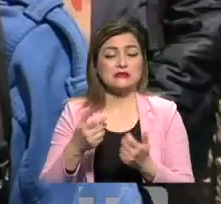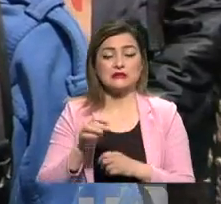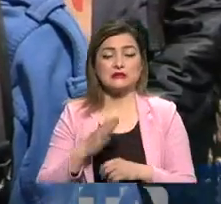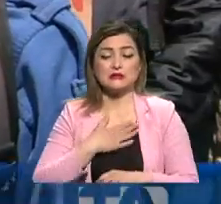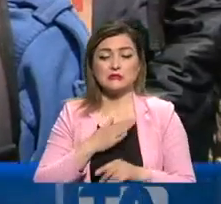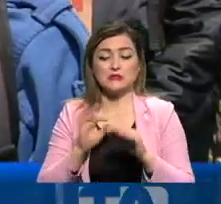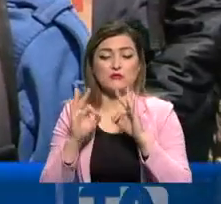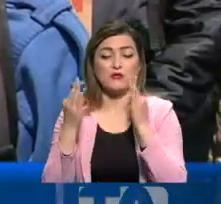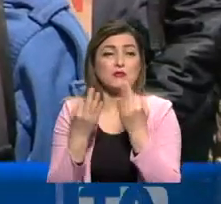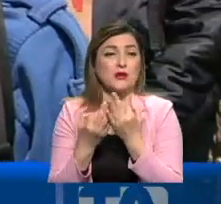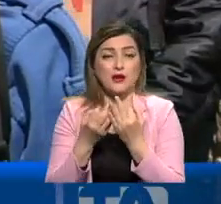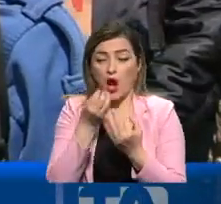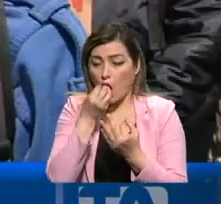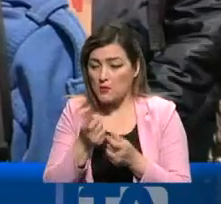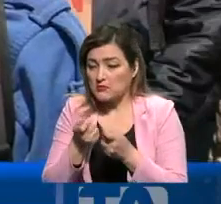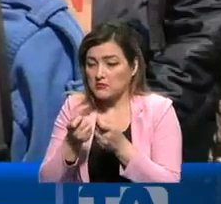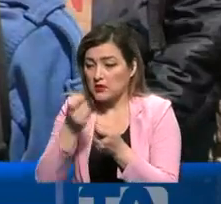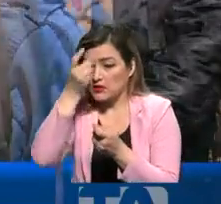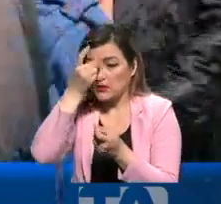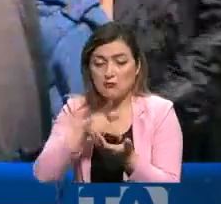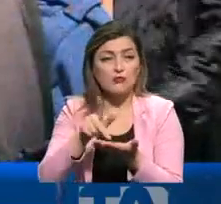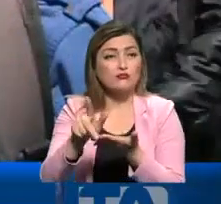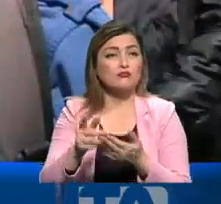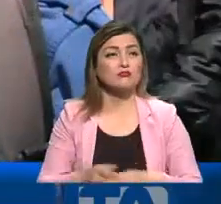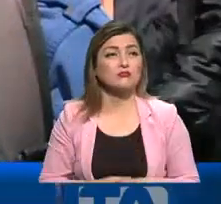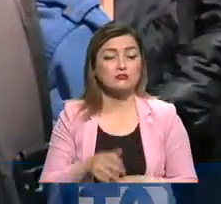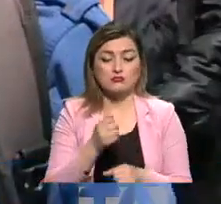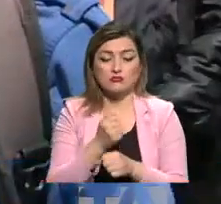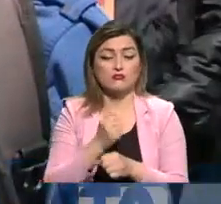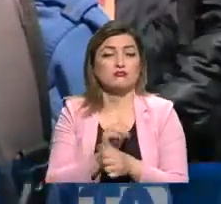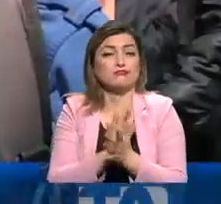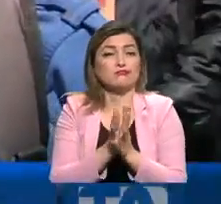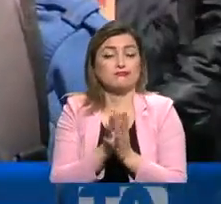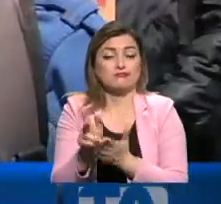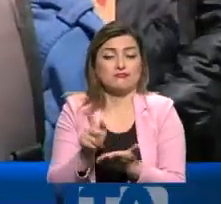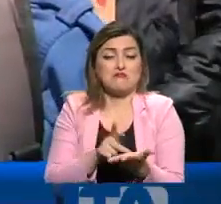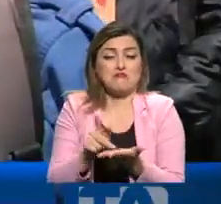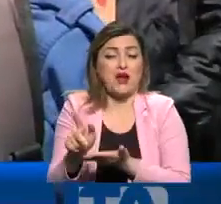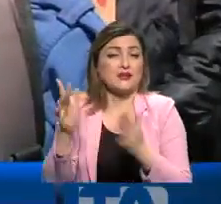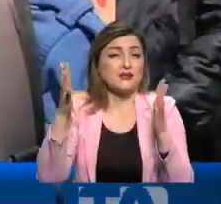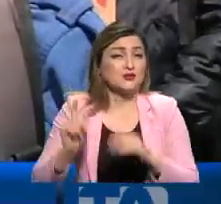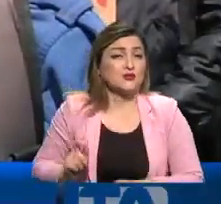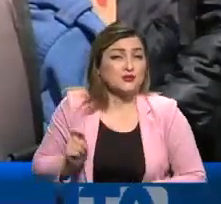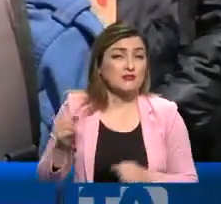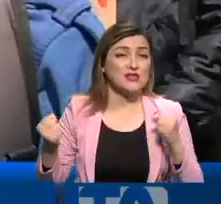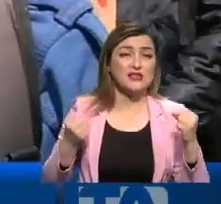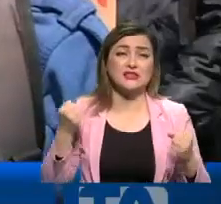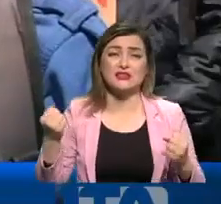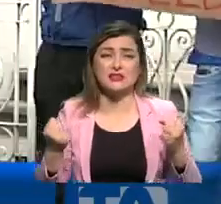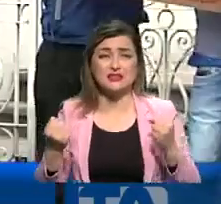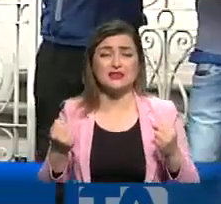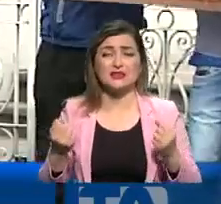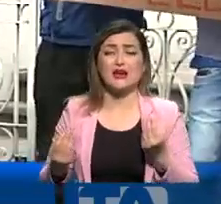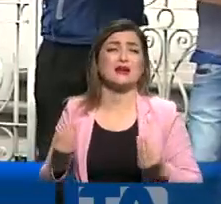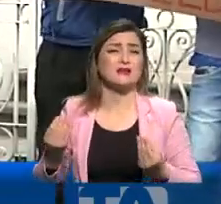comer en mi casa, mi familia. Tengo deudas que pagar, estoy sin trabajo y encima no me han pagado. Estoy totalmente desesperado, ya no sé qué